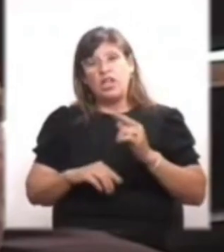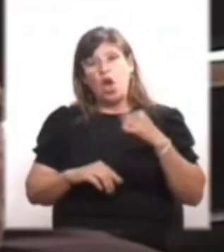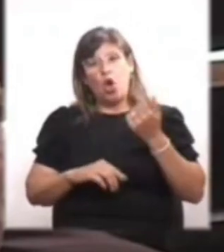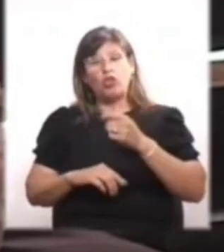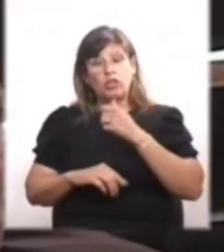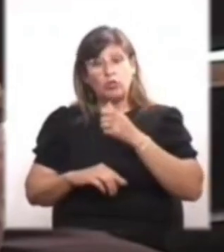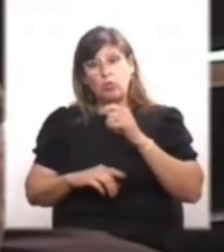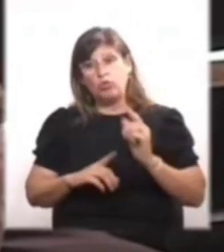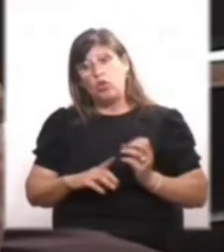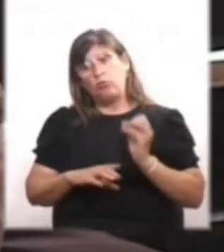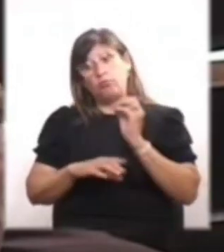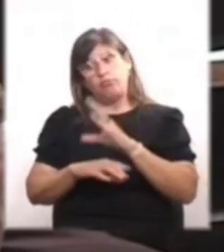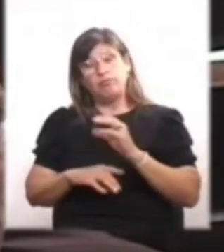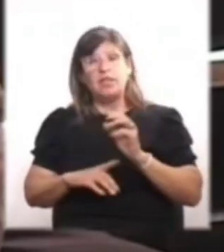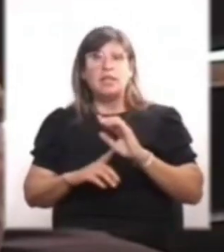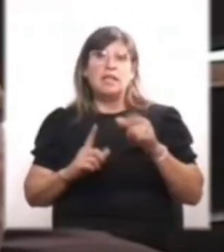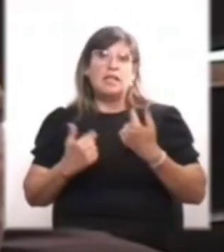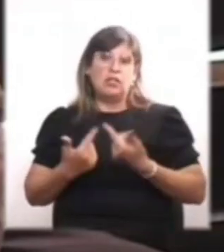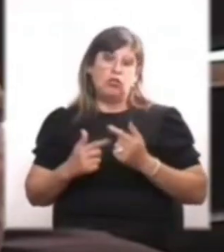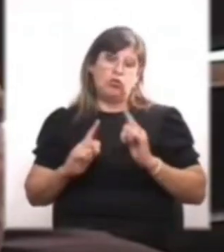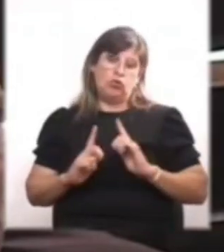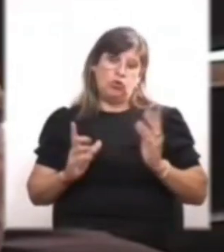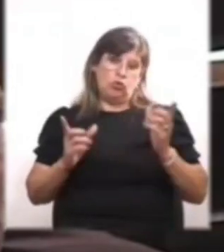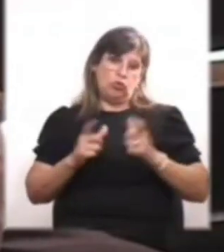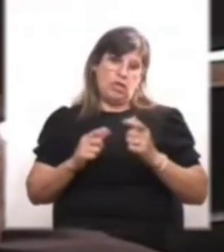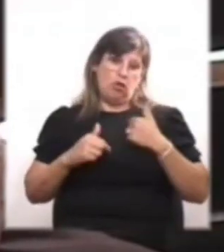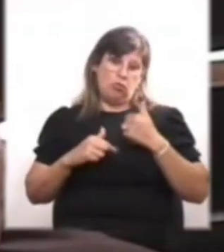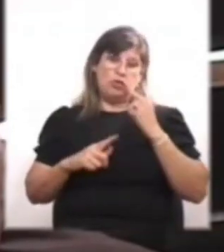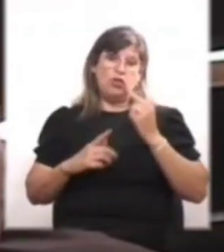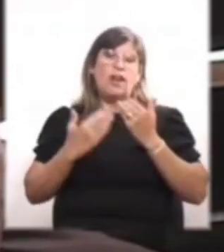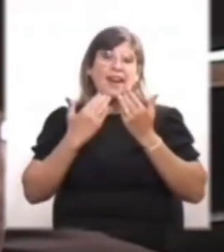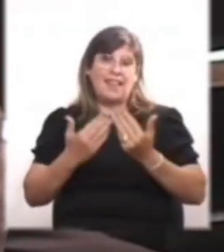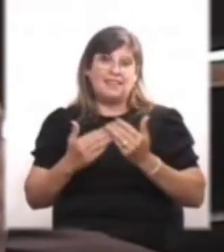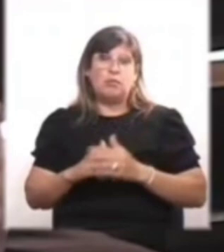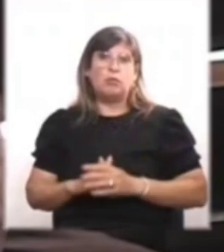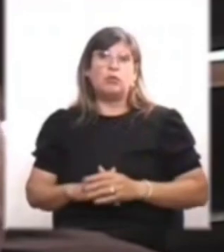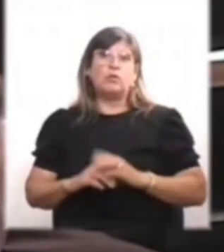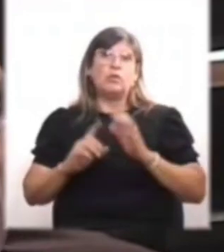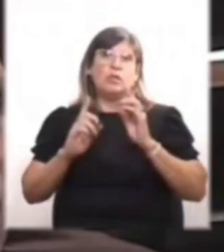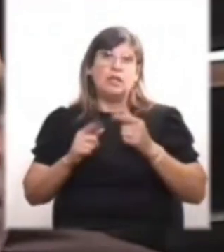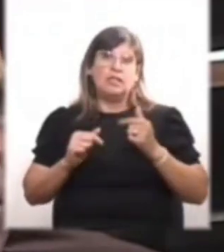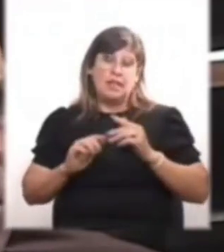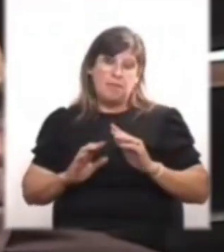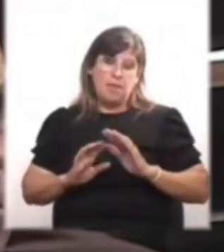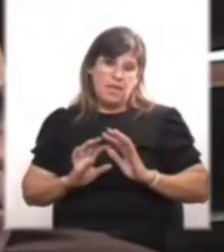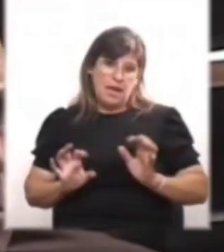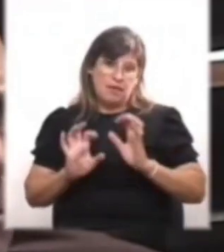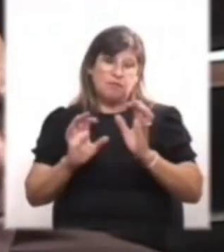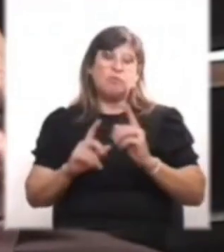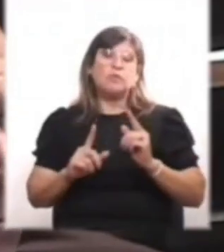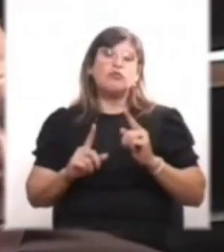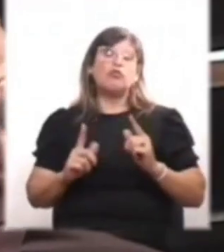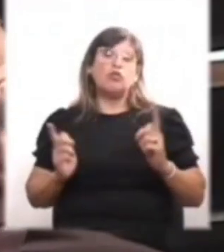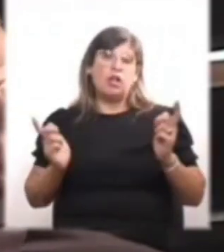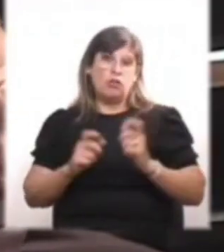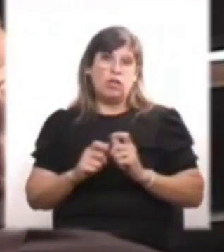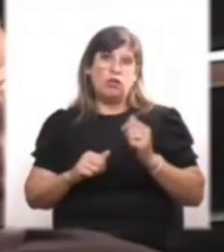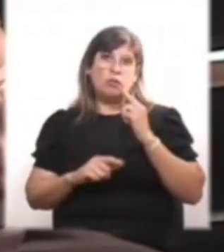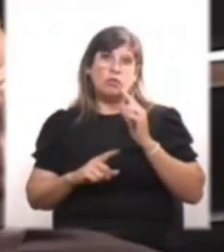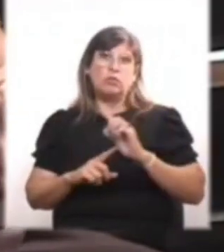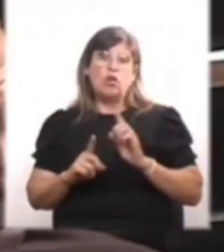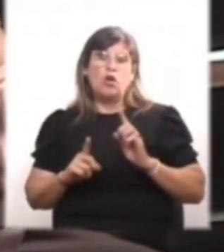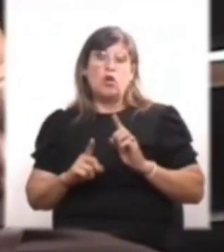yo en particular y todos los integrantes de la comisión agradecemos. También al personal de la comisión, que al no ser